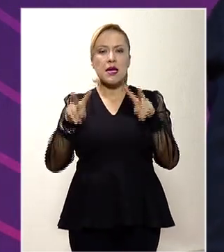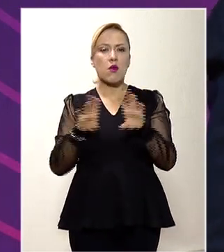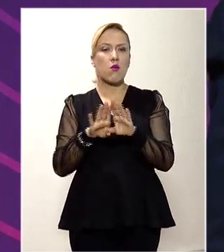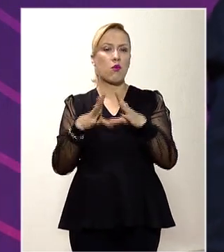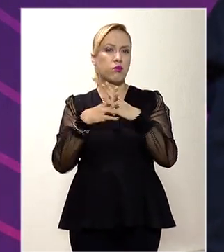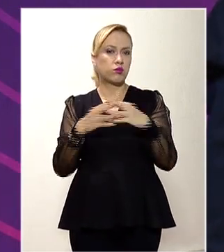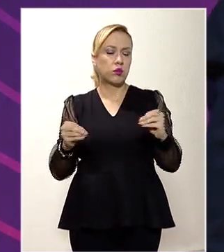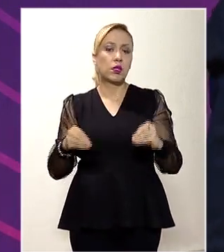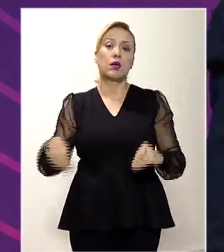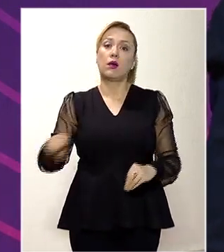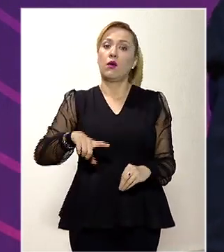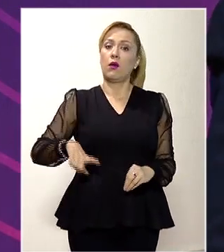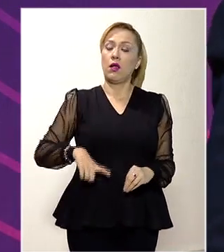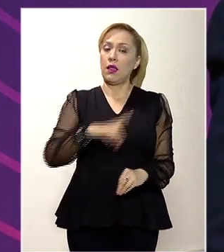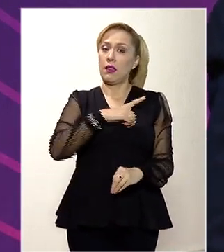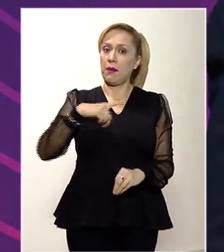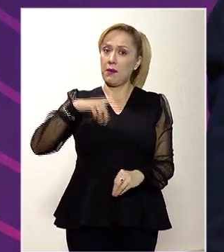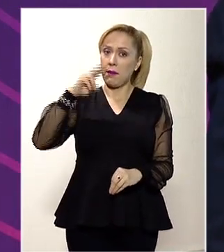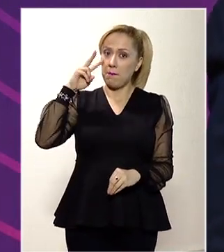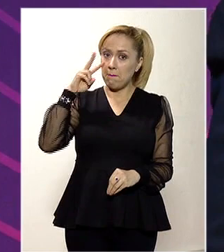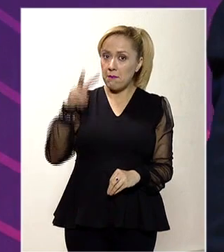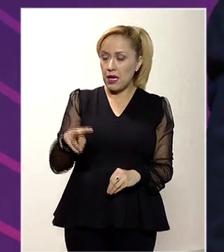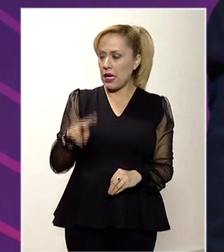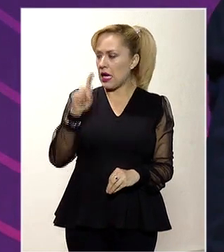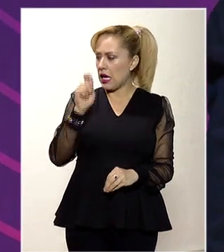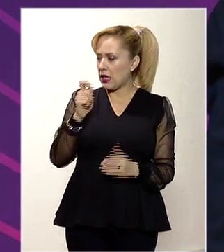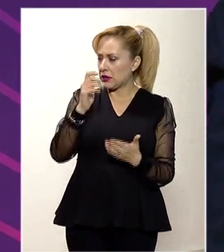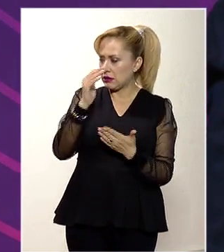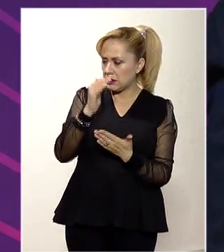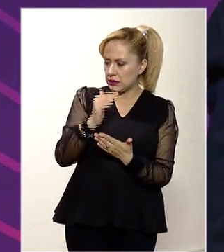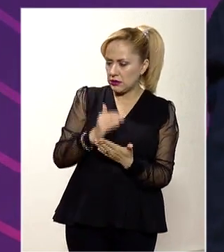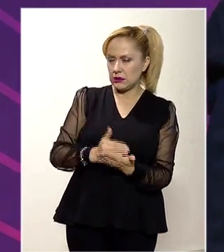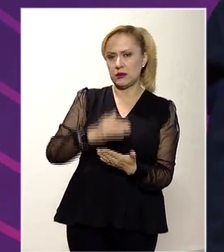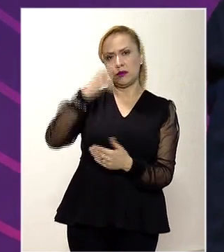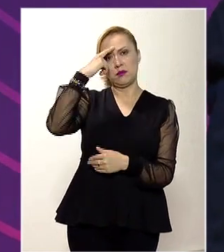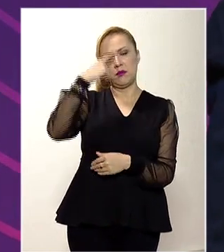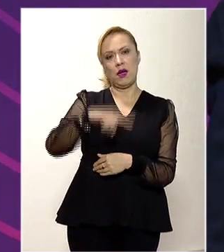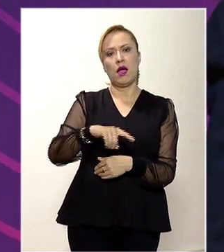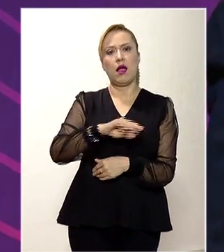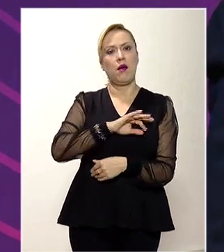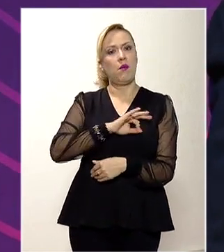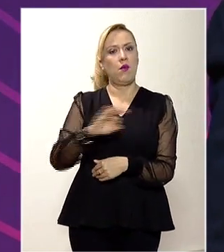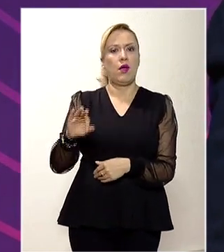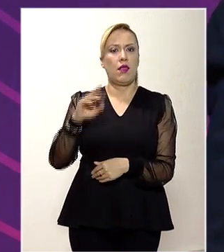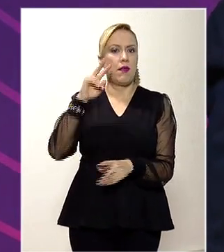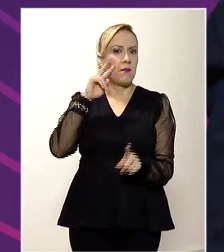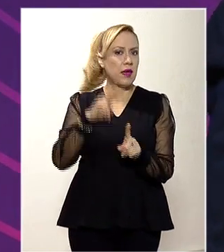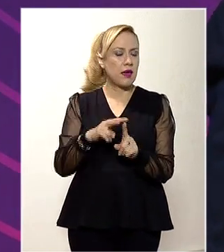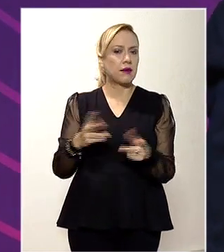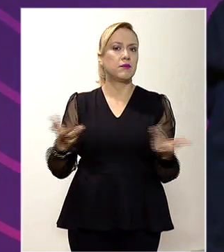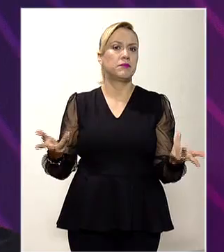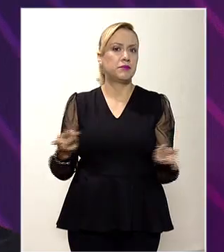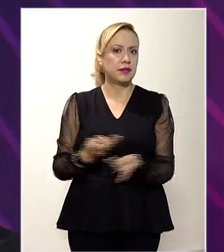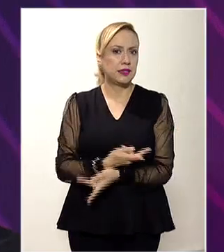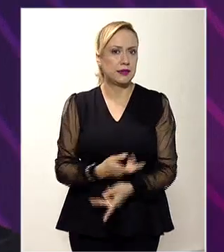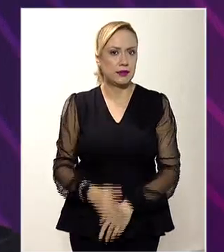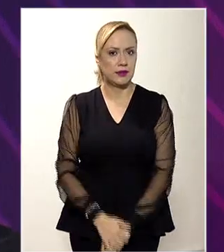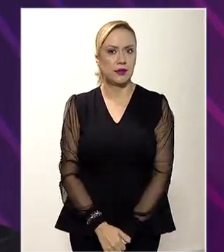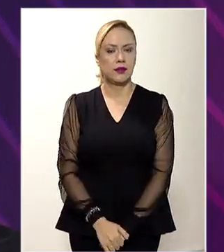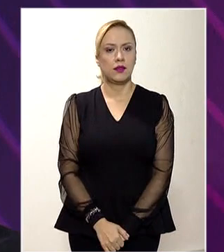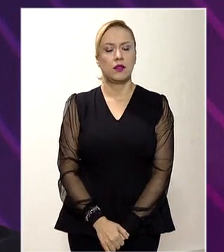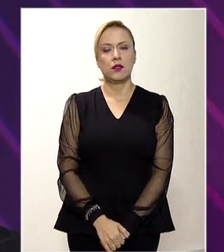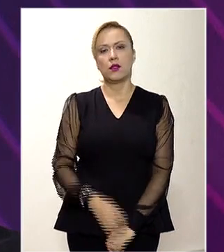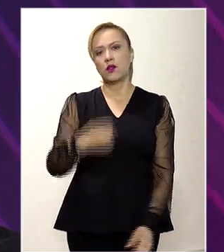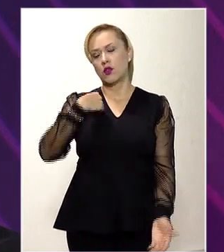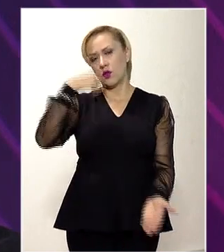los estados tienen que identificar esos factores diferenciados de vulnerabilidad que puede haber en distinto tipo de poblaciones, ¿no? Creo que lo